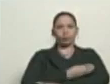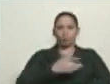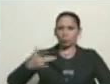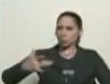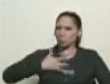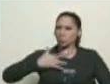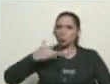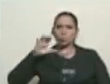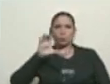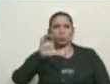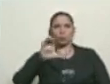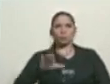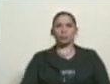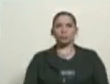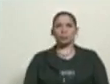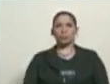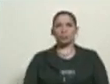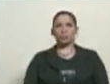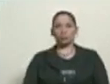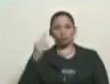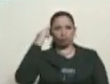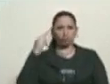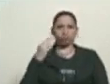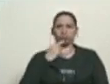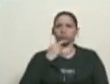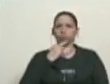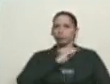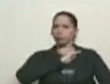patriótico, eminentemente bolivariano,